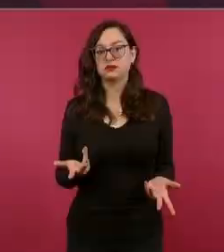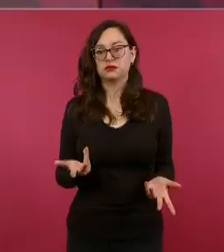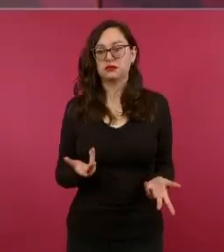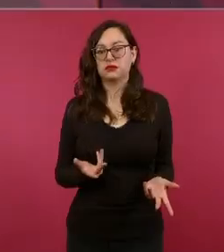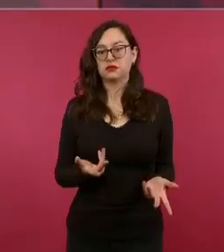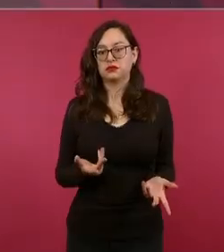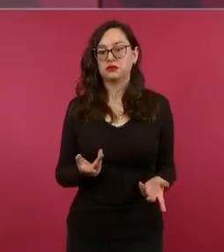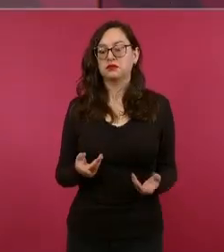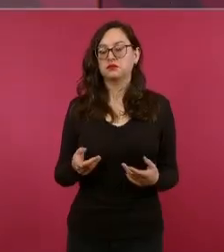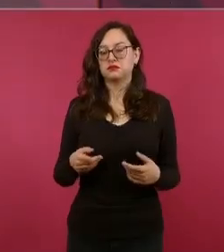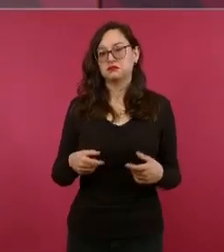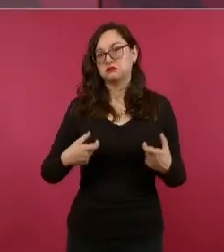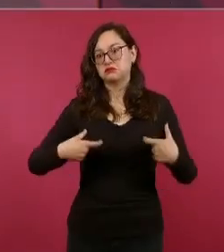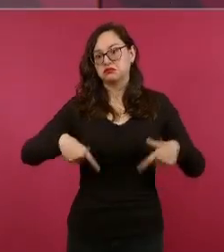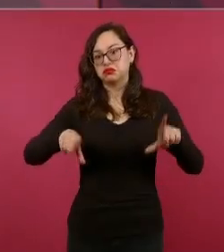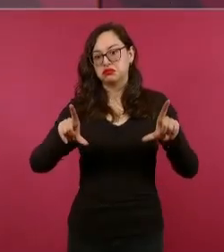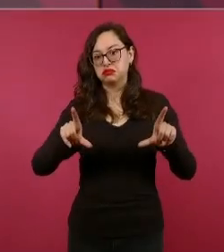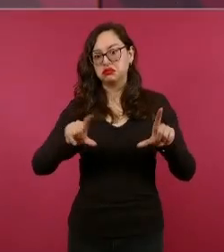el